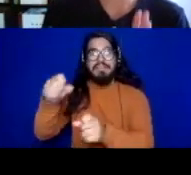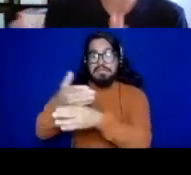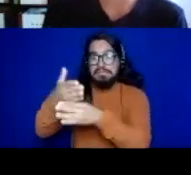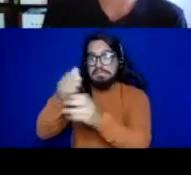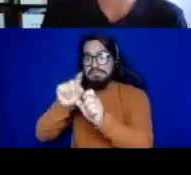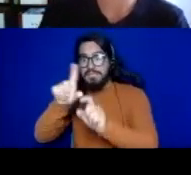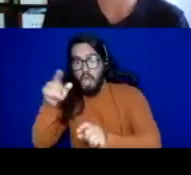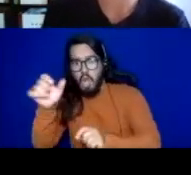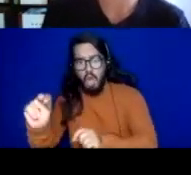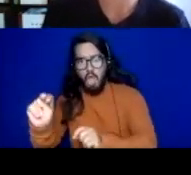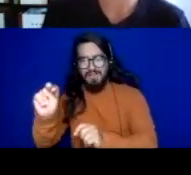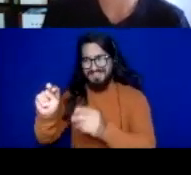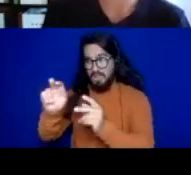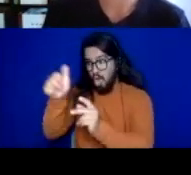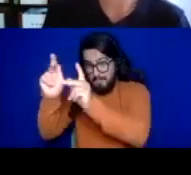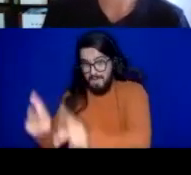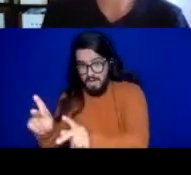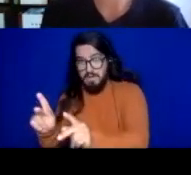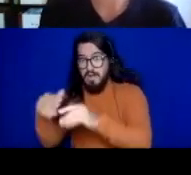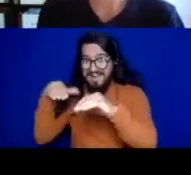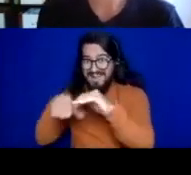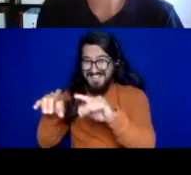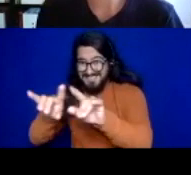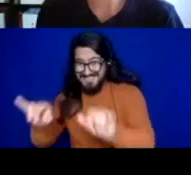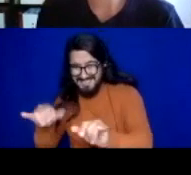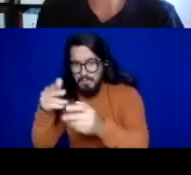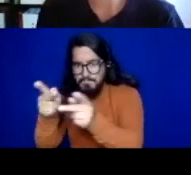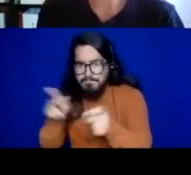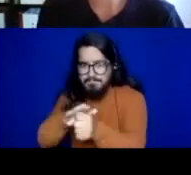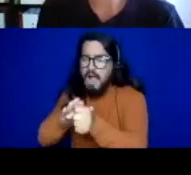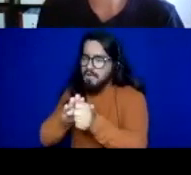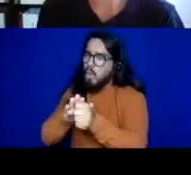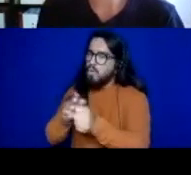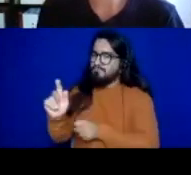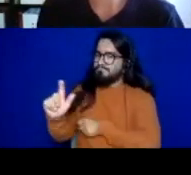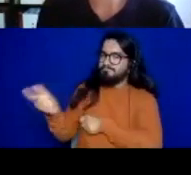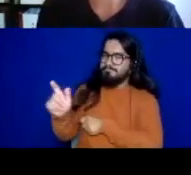compartir cualquier contraseñas compartidas con ellos inmediatamente.